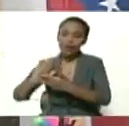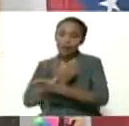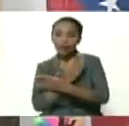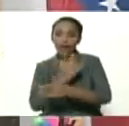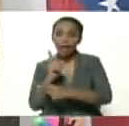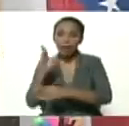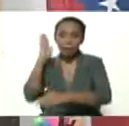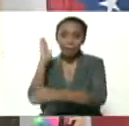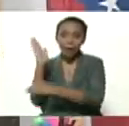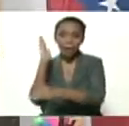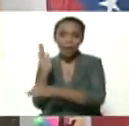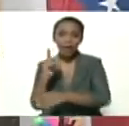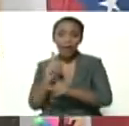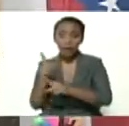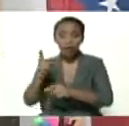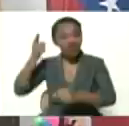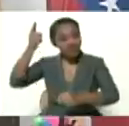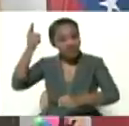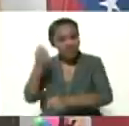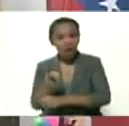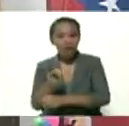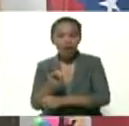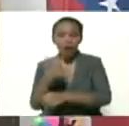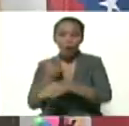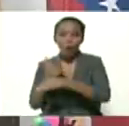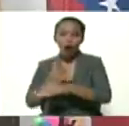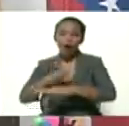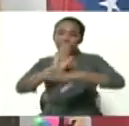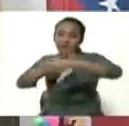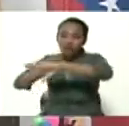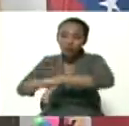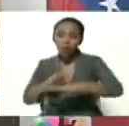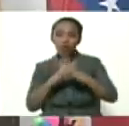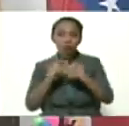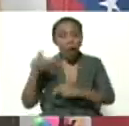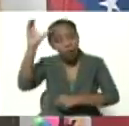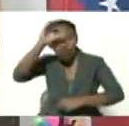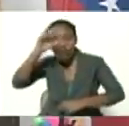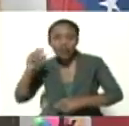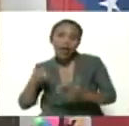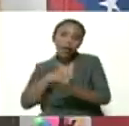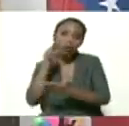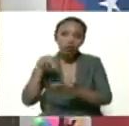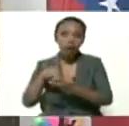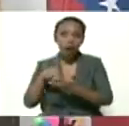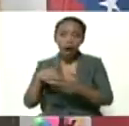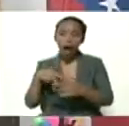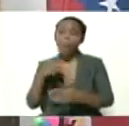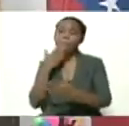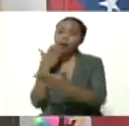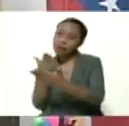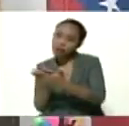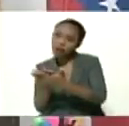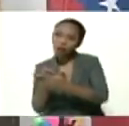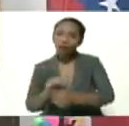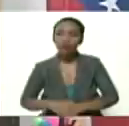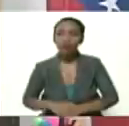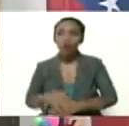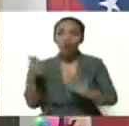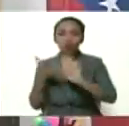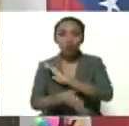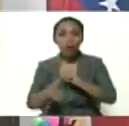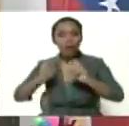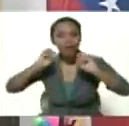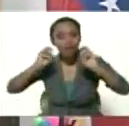sanciones. Y debe ser un clamor nacional, de toda la conciencia nacional, así exigirlo. Sobre el tema de la